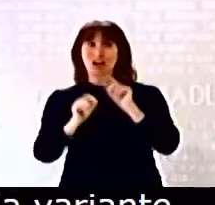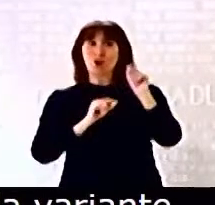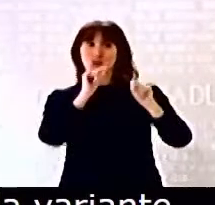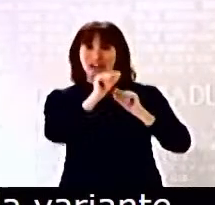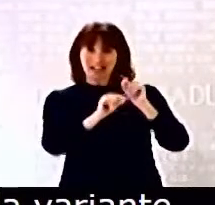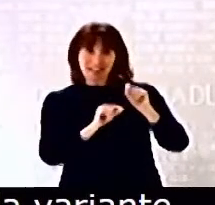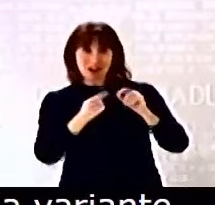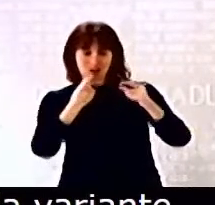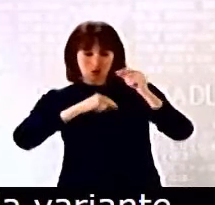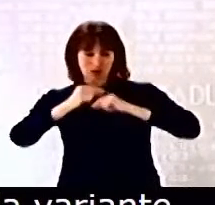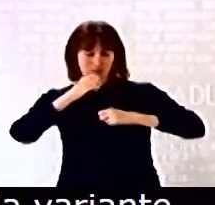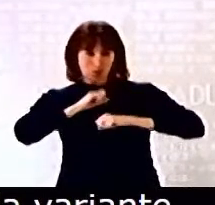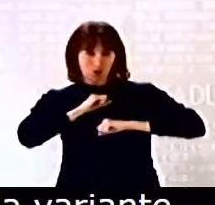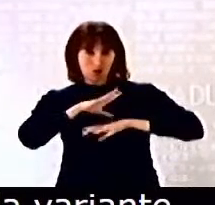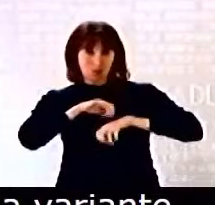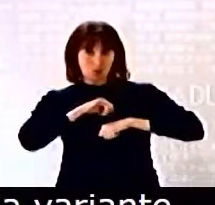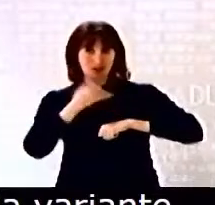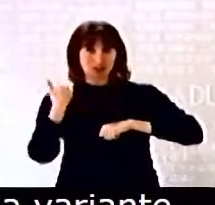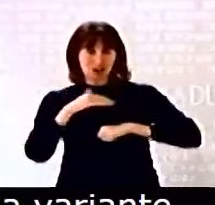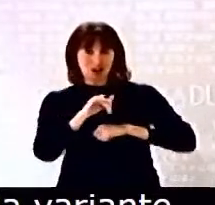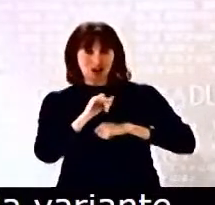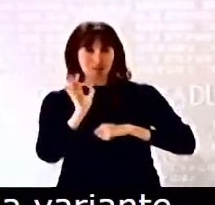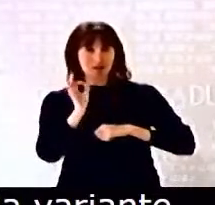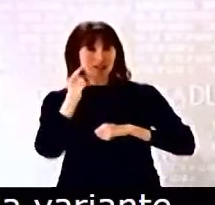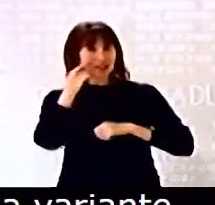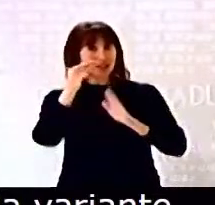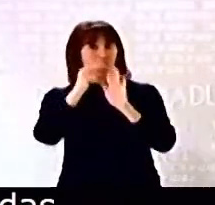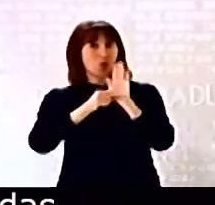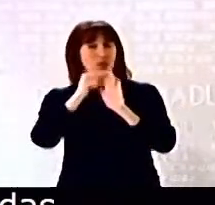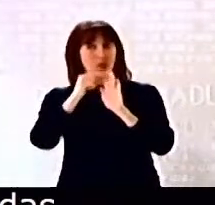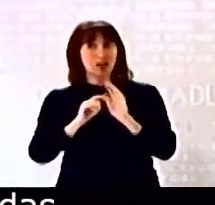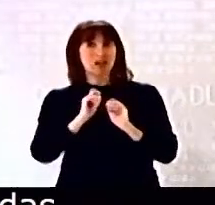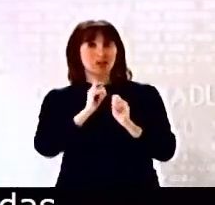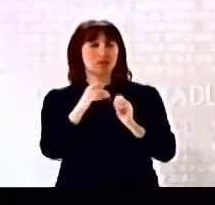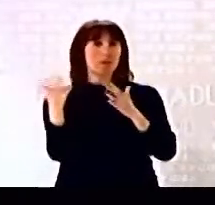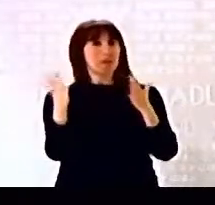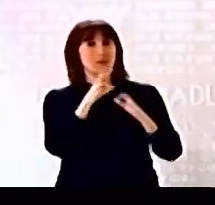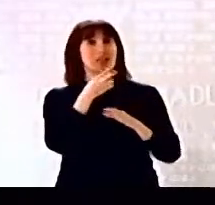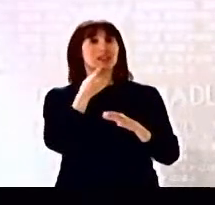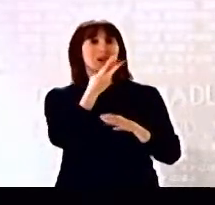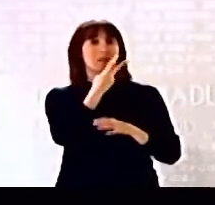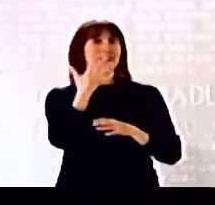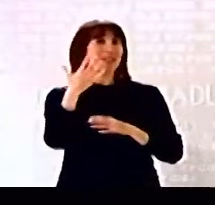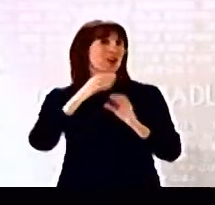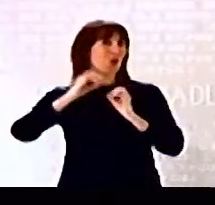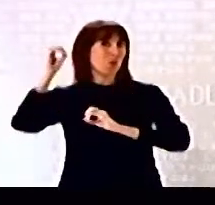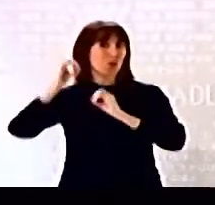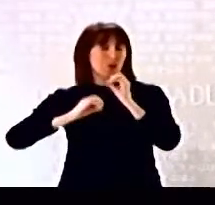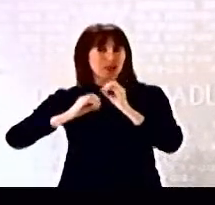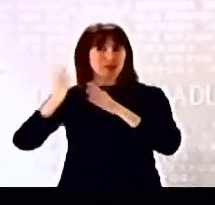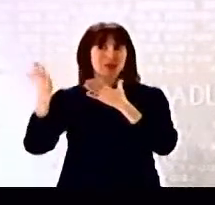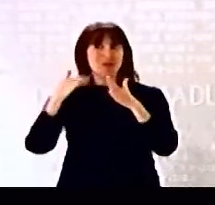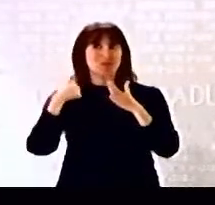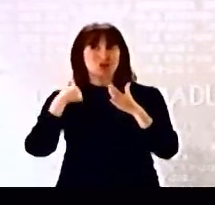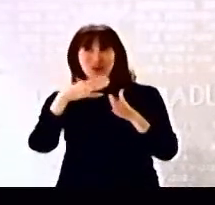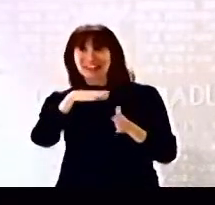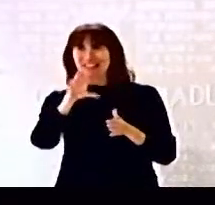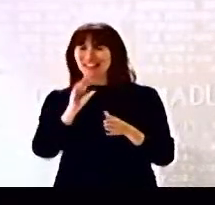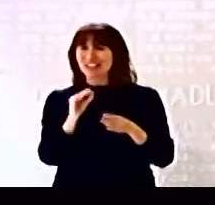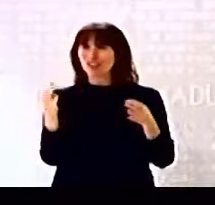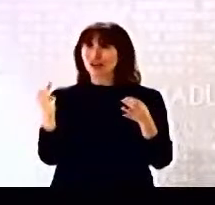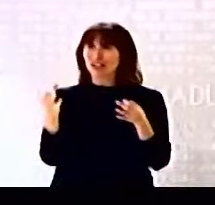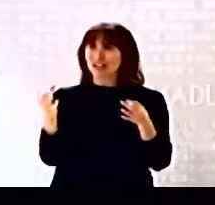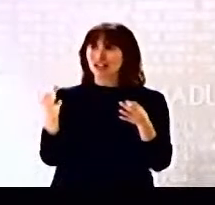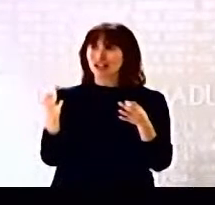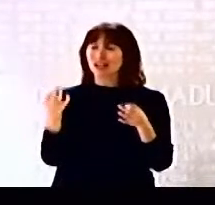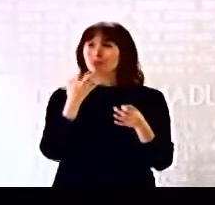contagiadas. Claro. Y al dar ese dato de cerca del 25%, yo debo entender que una